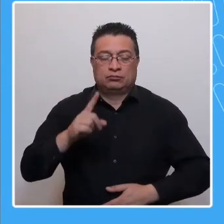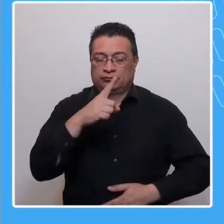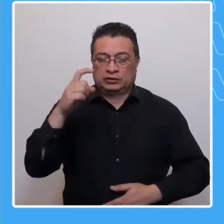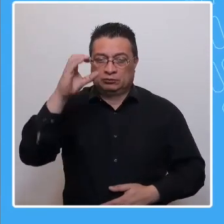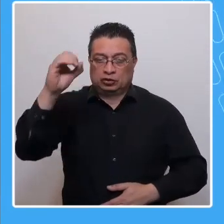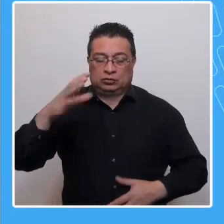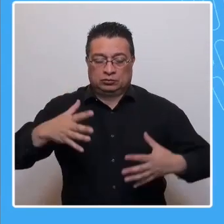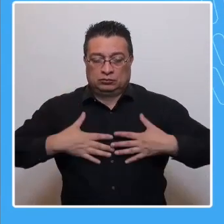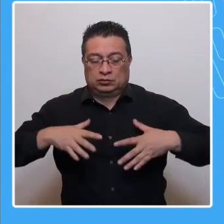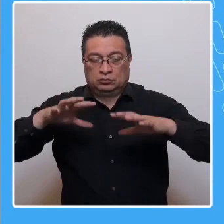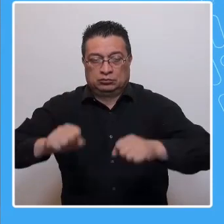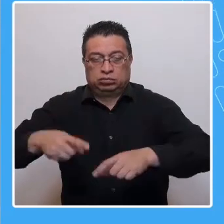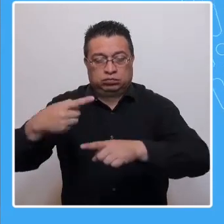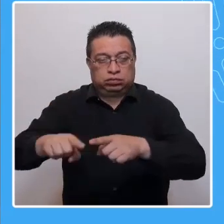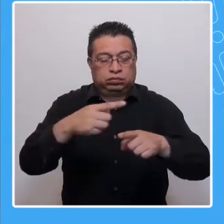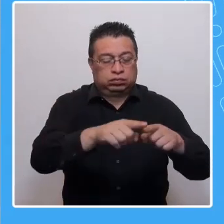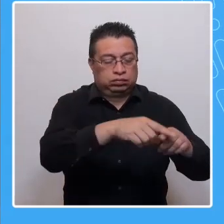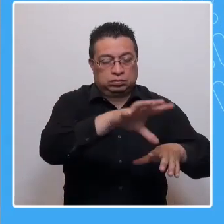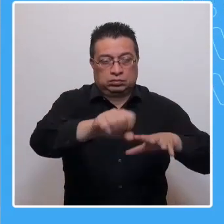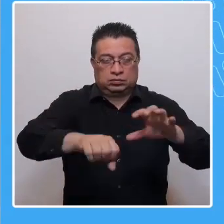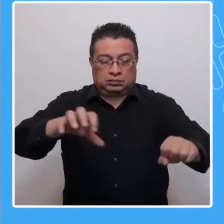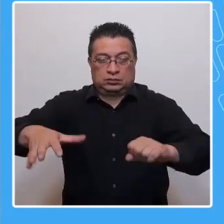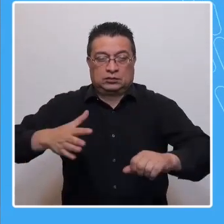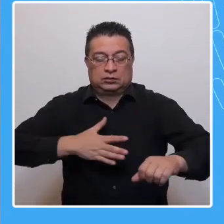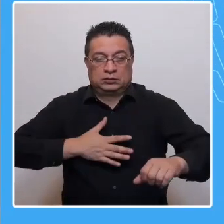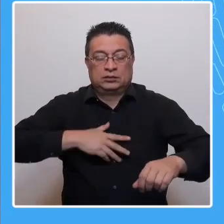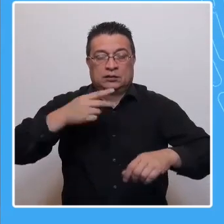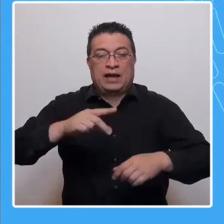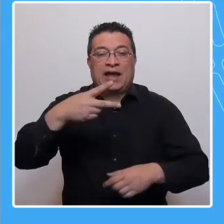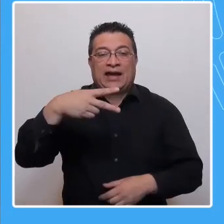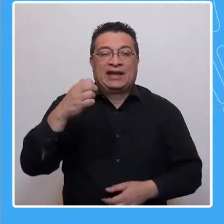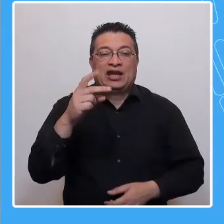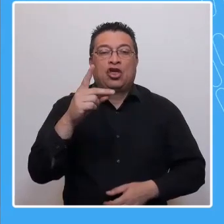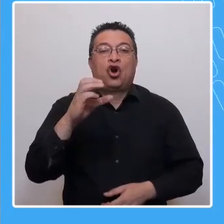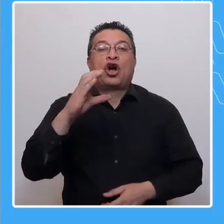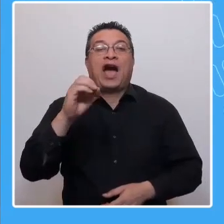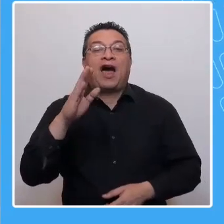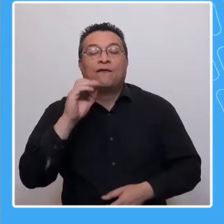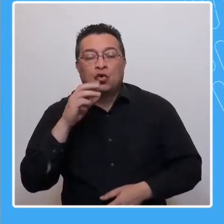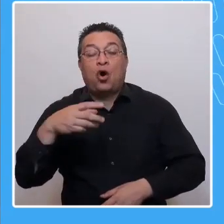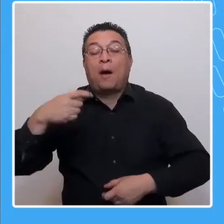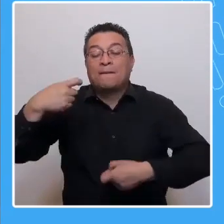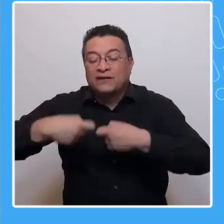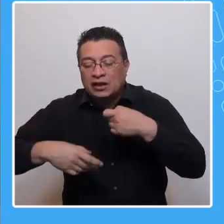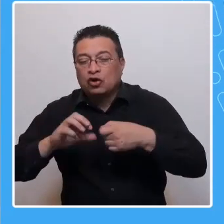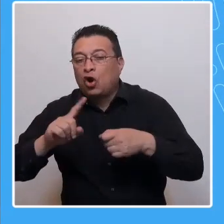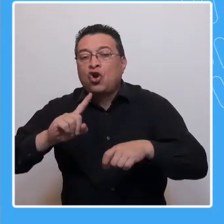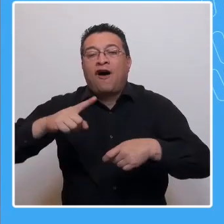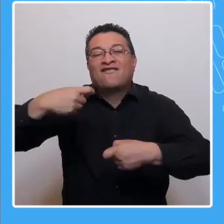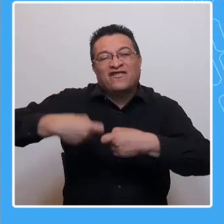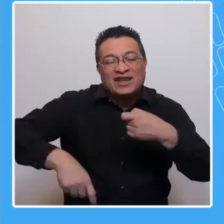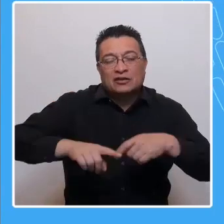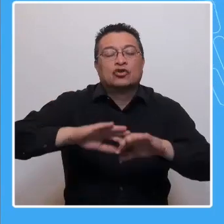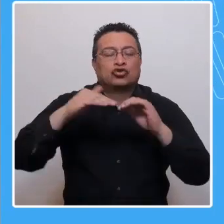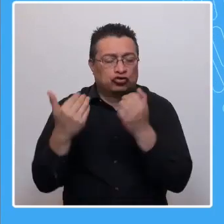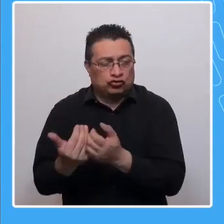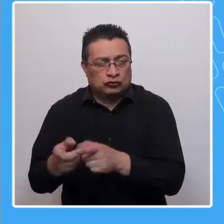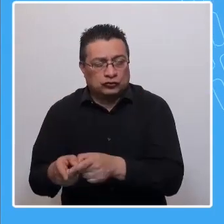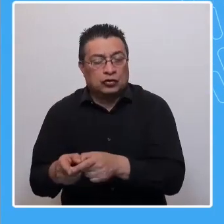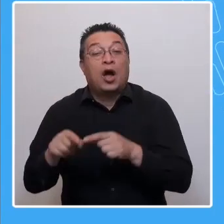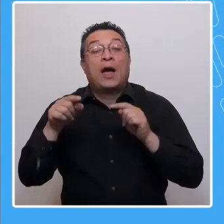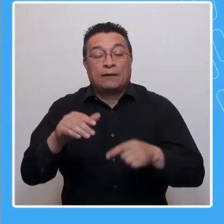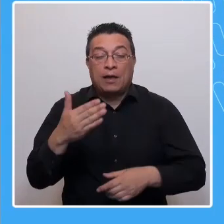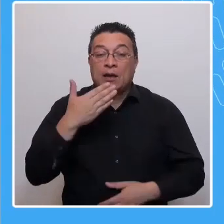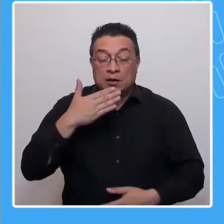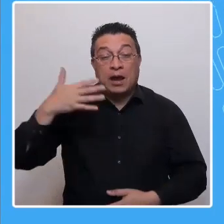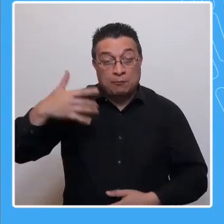distintas especies minerales y sustancias, hidrocarburos también, tanto metálicos como no metálicos en parte de los minerales. Esto es importante entender que